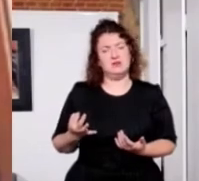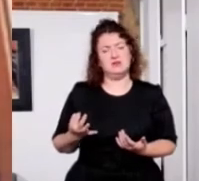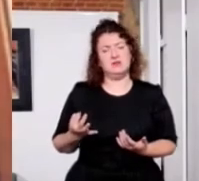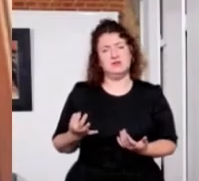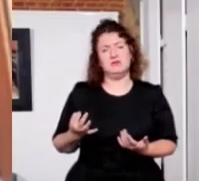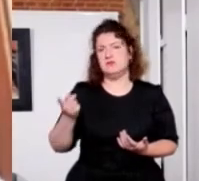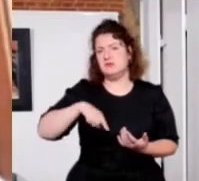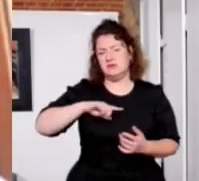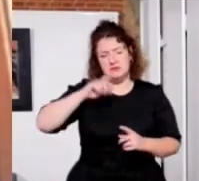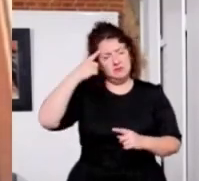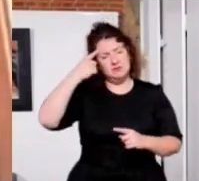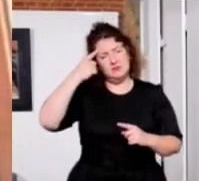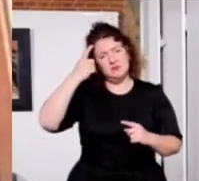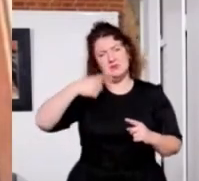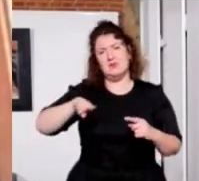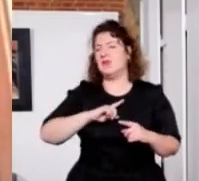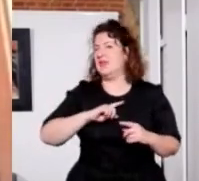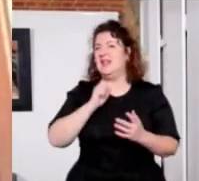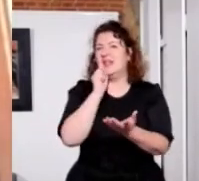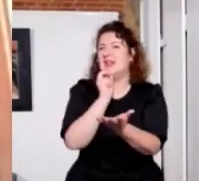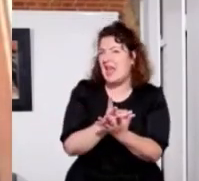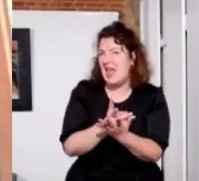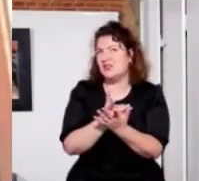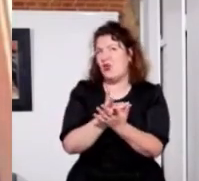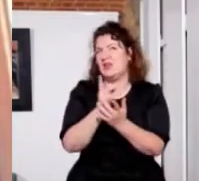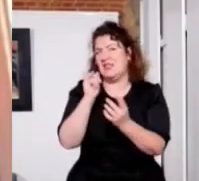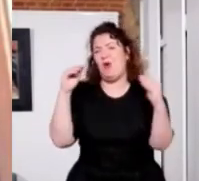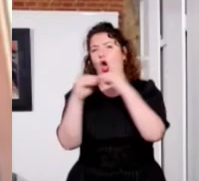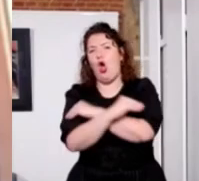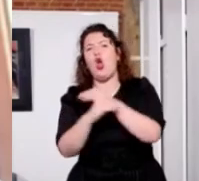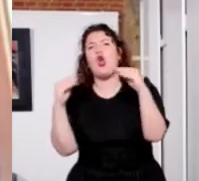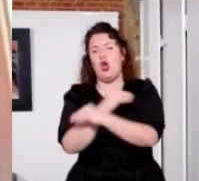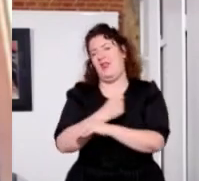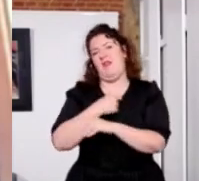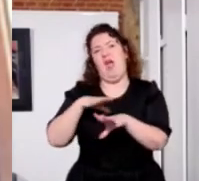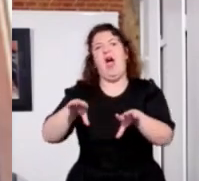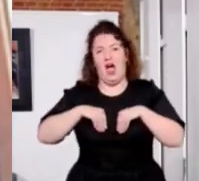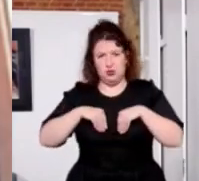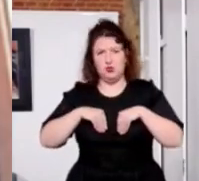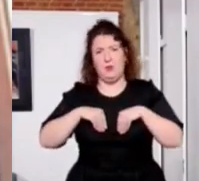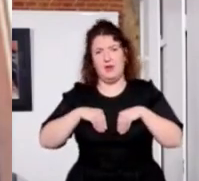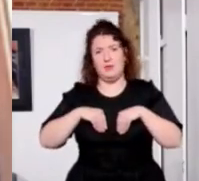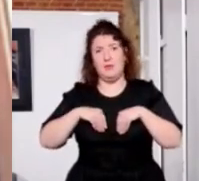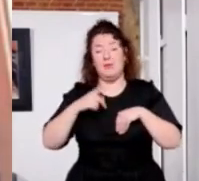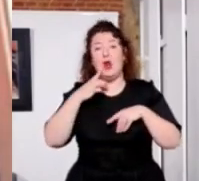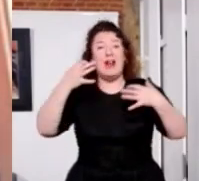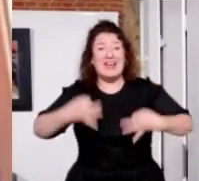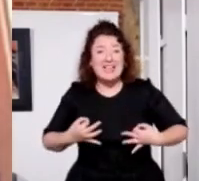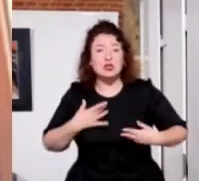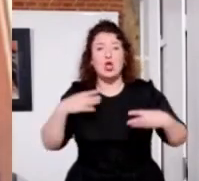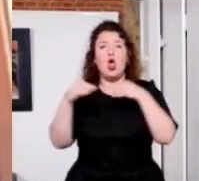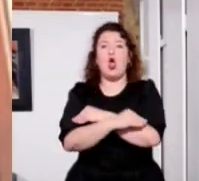que asumir riesgos y contradicciones. Pero hay que explicar esos riesgos y esas